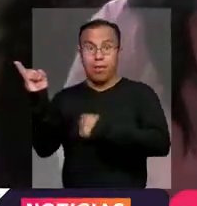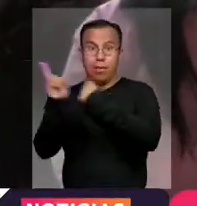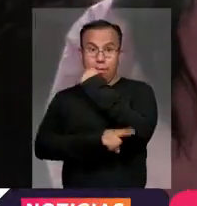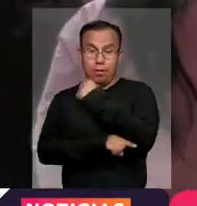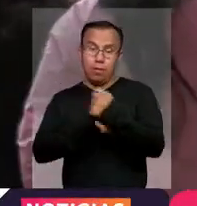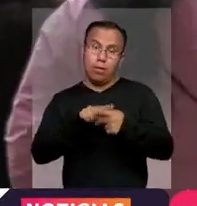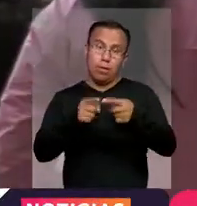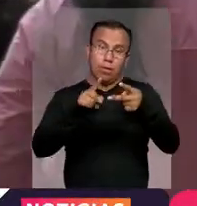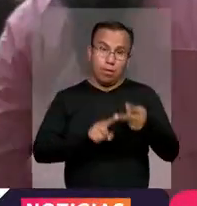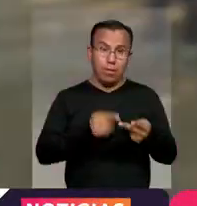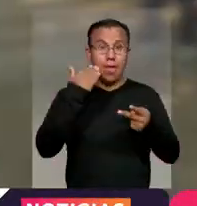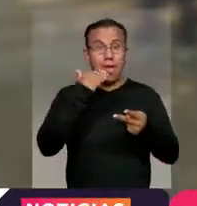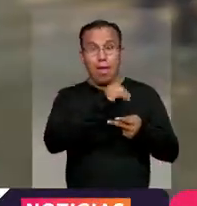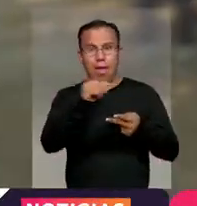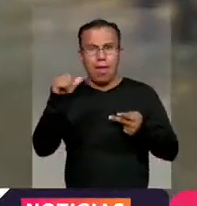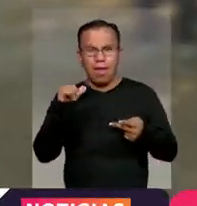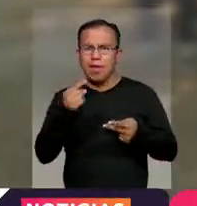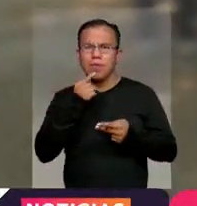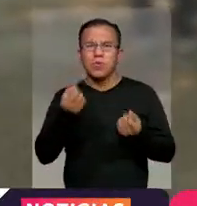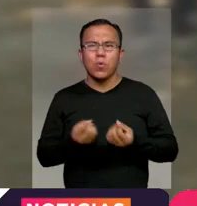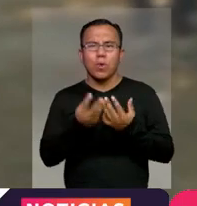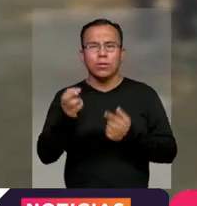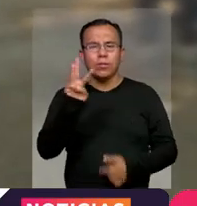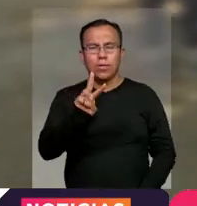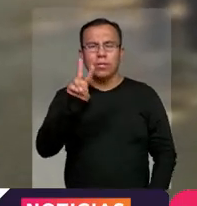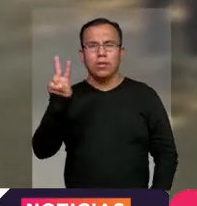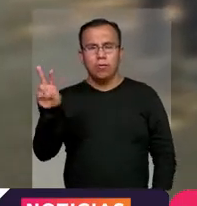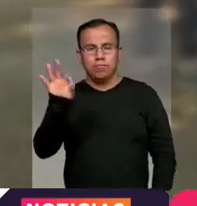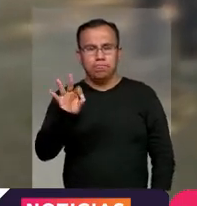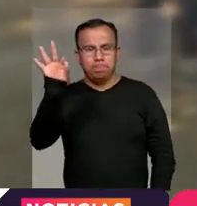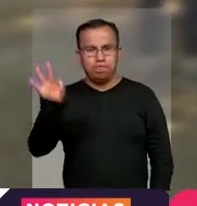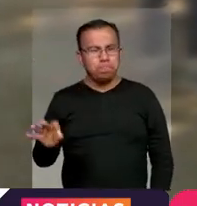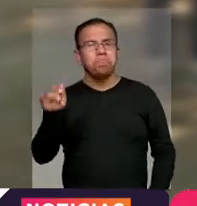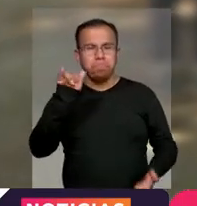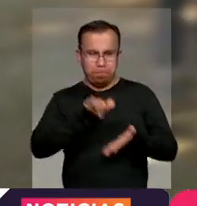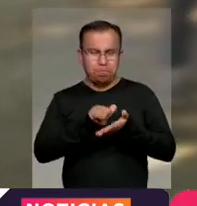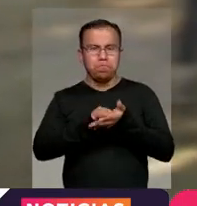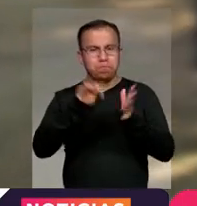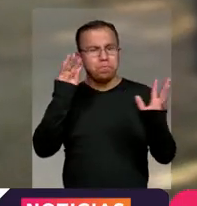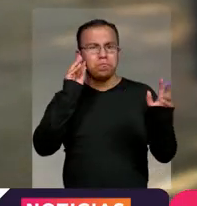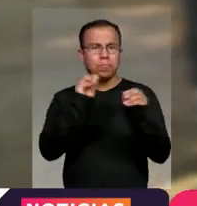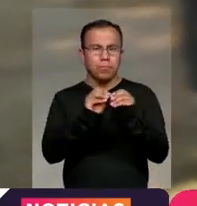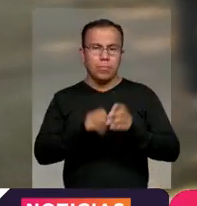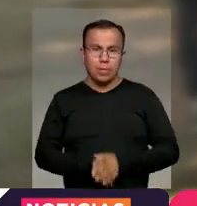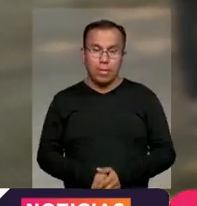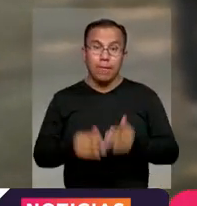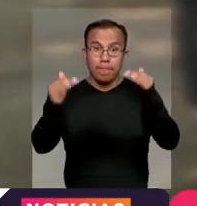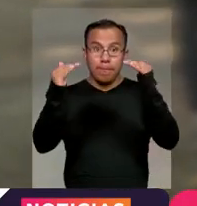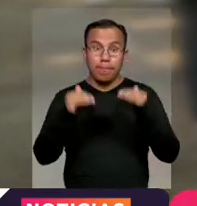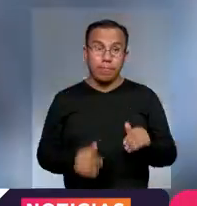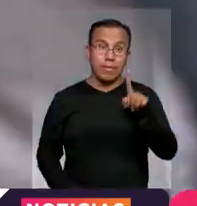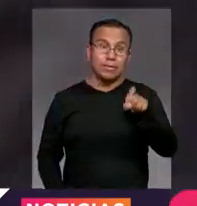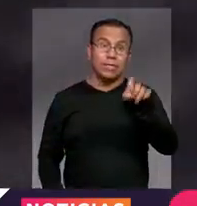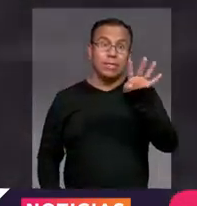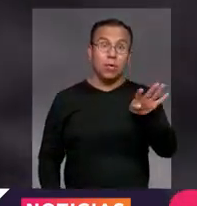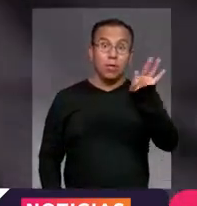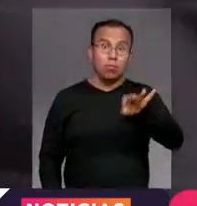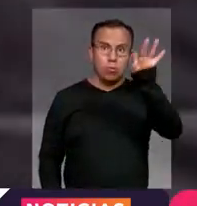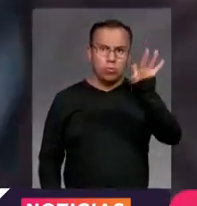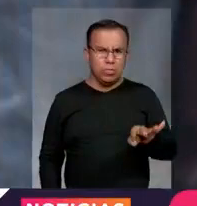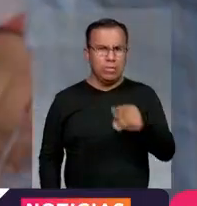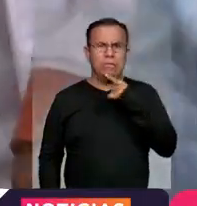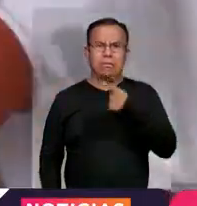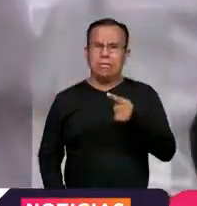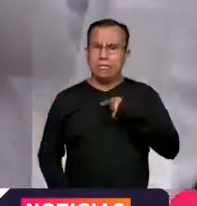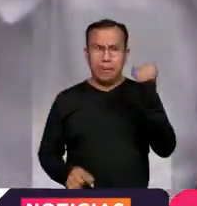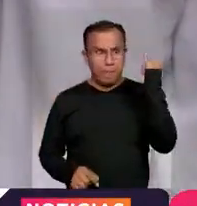mientras que de las mujeres consultadas, el 32% comparte esa medida. El 64% de los hombres considera que